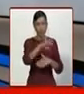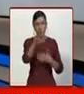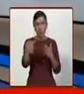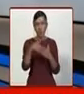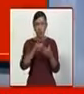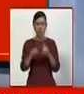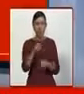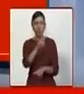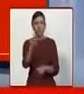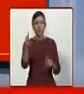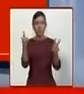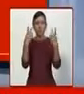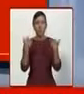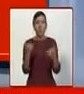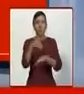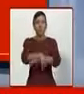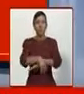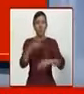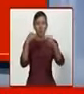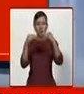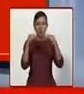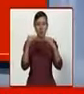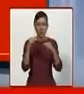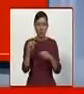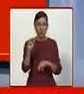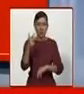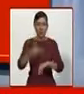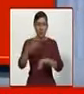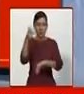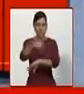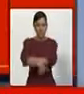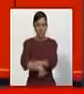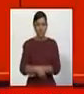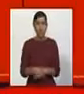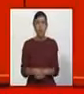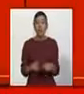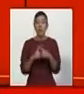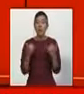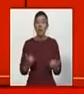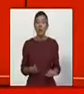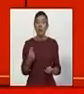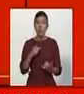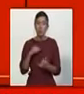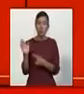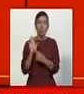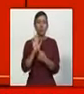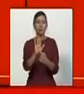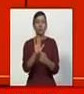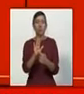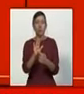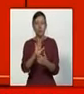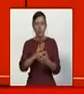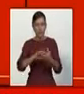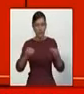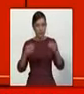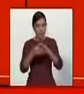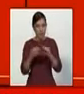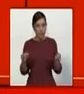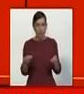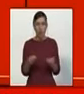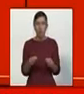del país que nos acompañan en esta tercera edición de nuestros noticieros. En esta oportunidad les vamos a traer una historia realmente